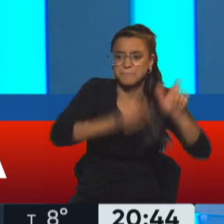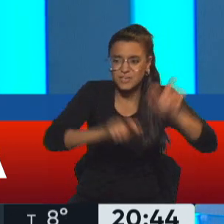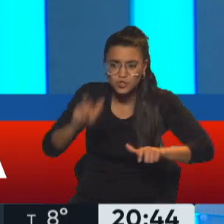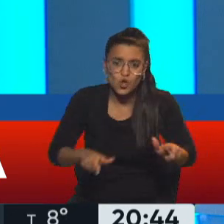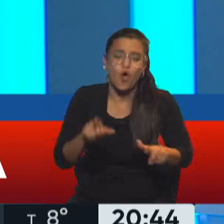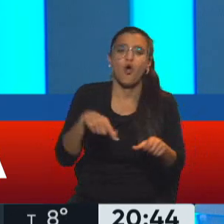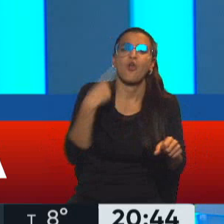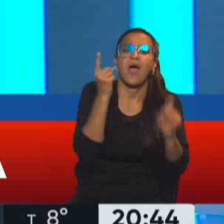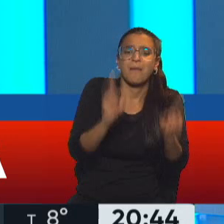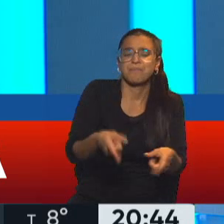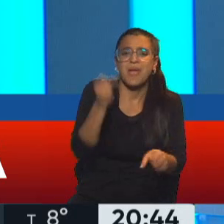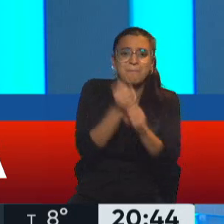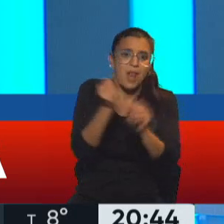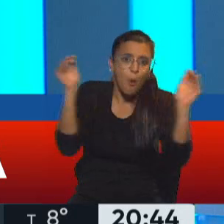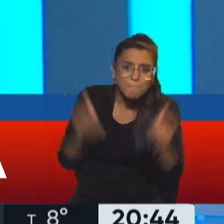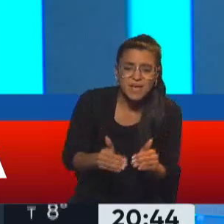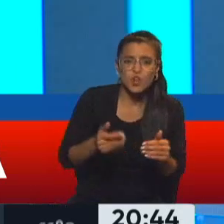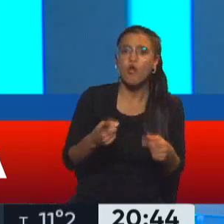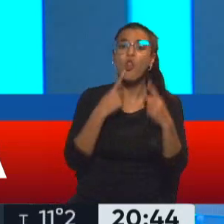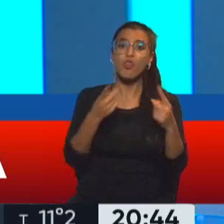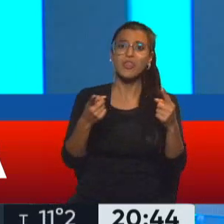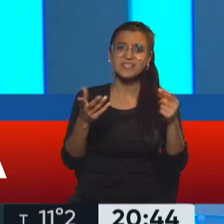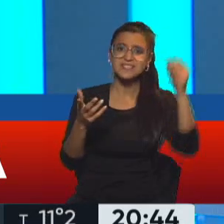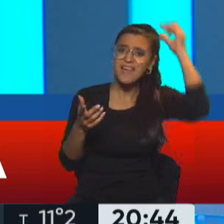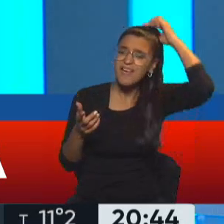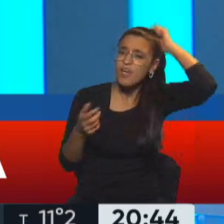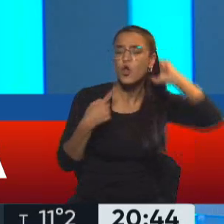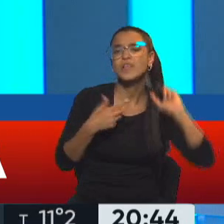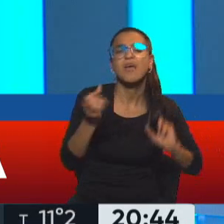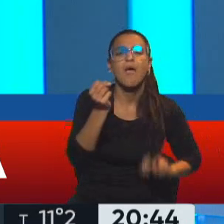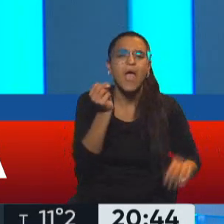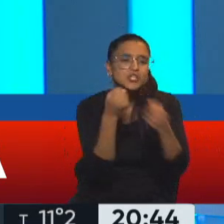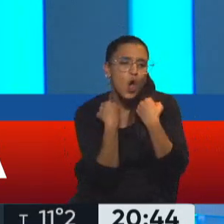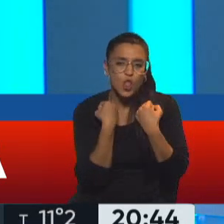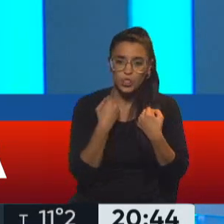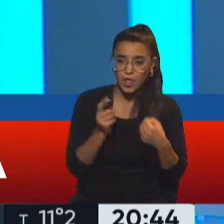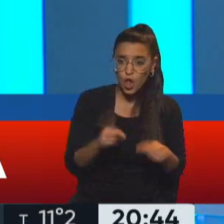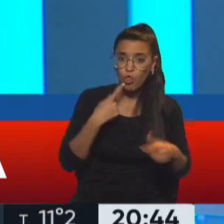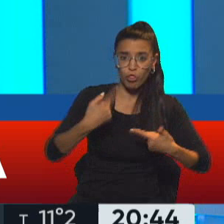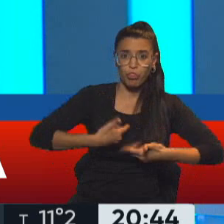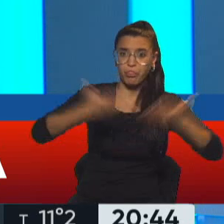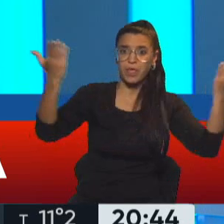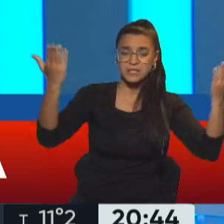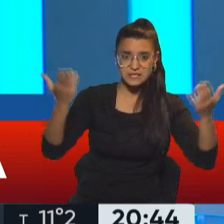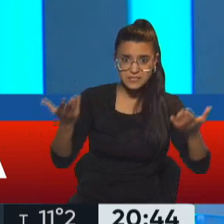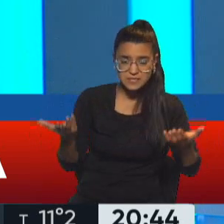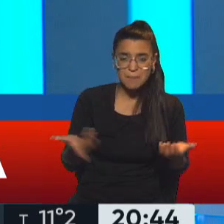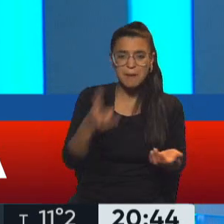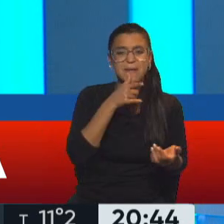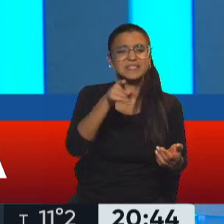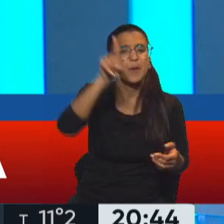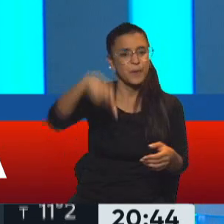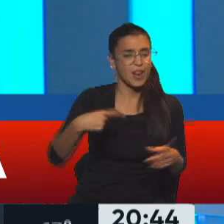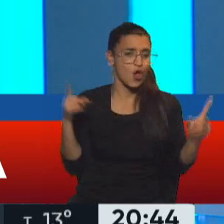gente, achicó el empleo. Entonces, y lo dice, no es que lo oculta, Sí. lo dice abiertamente, que me parece que este fue el conflicto